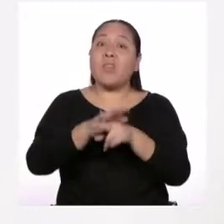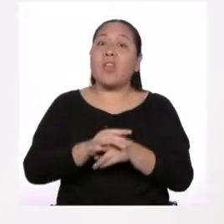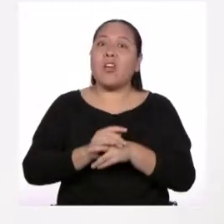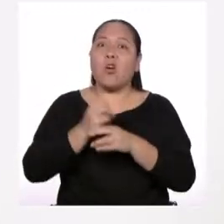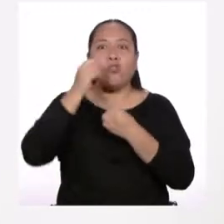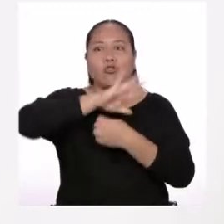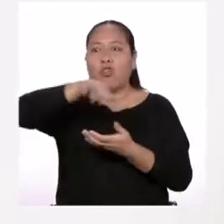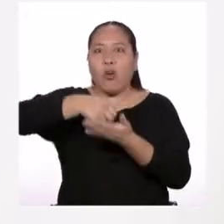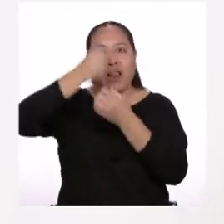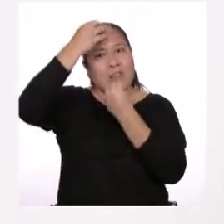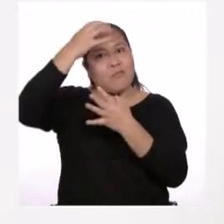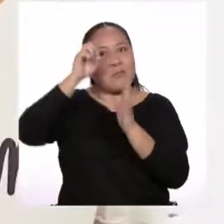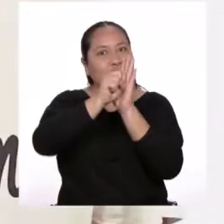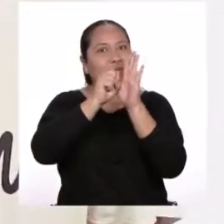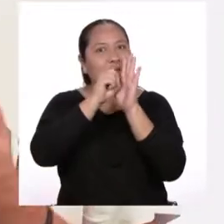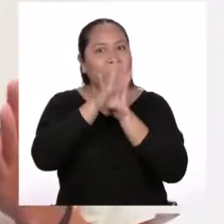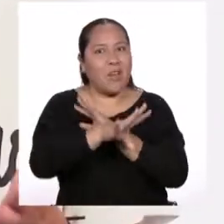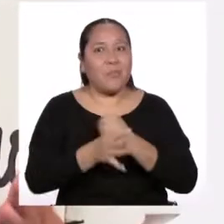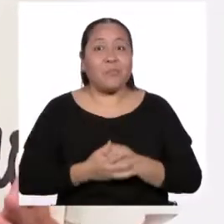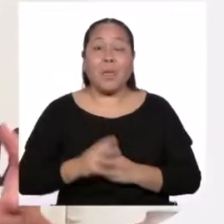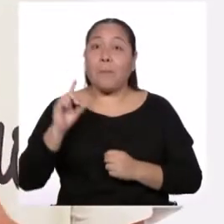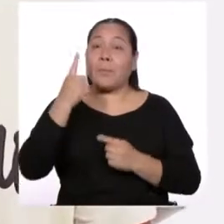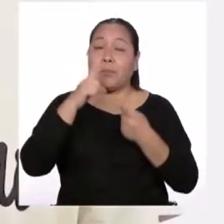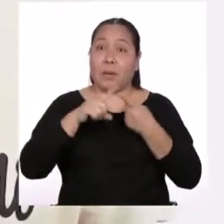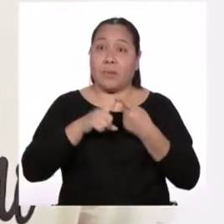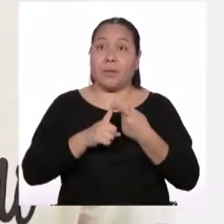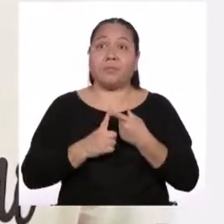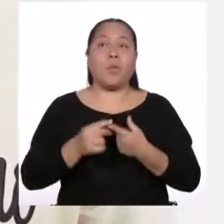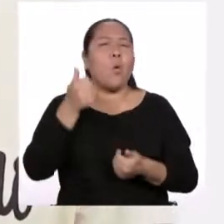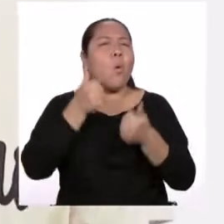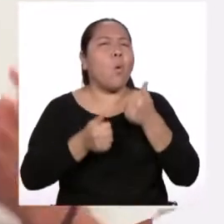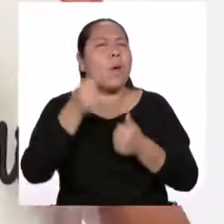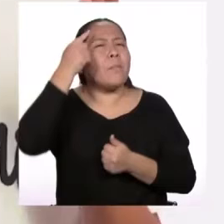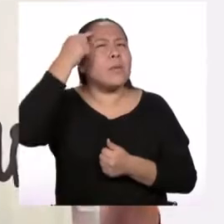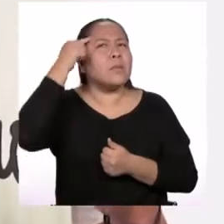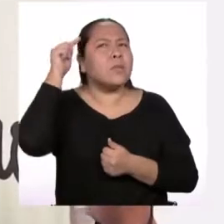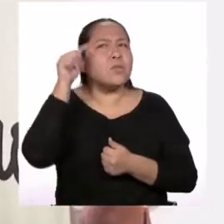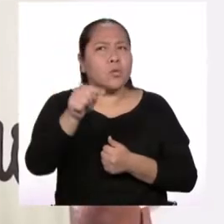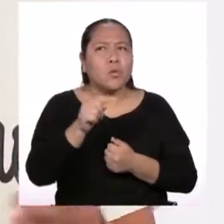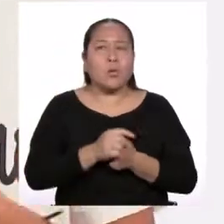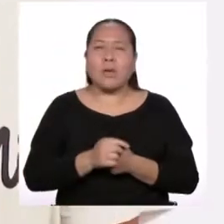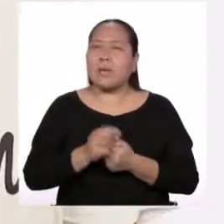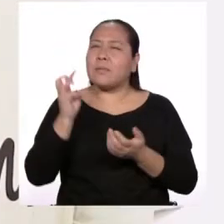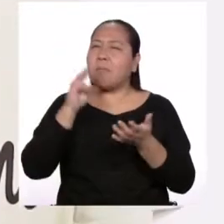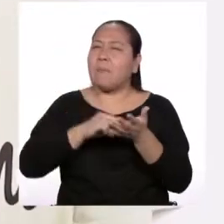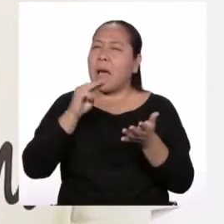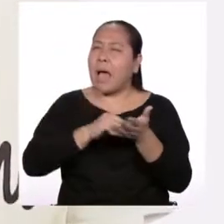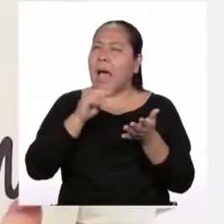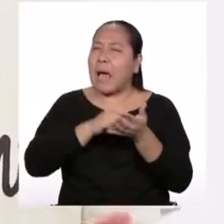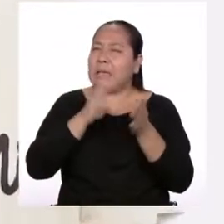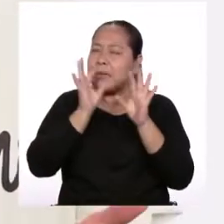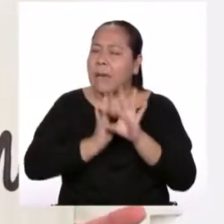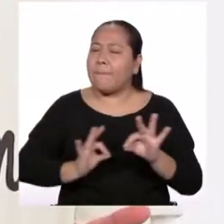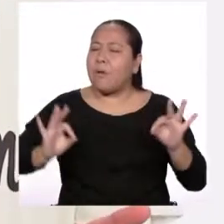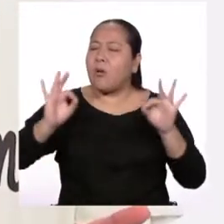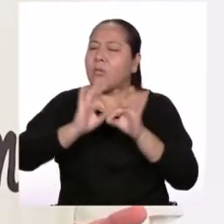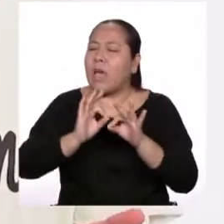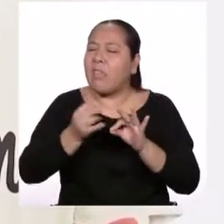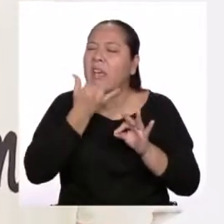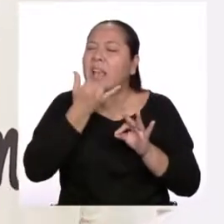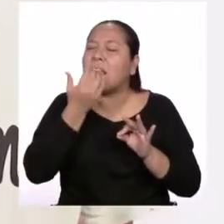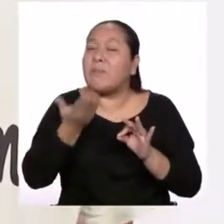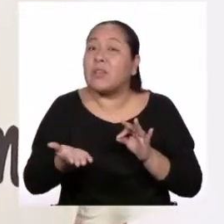la información del video. Primera, ¿cuál crees que fue el suceso más importante que vivió Odiseo en su retorno a